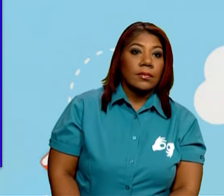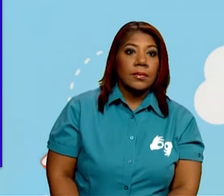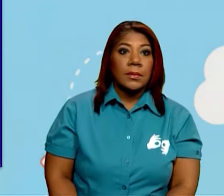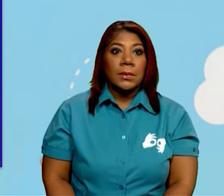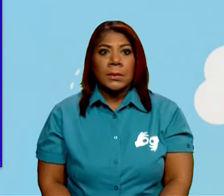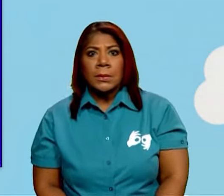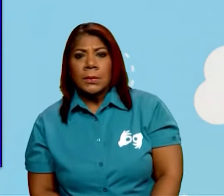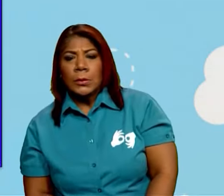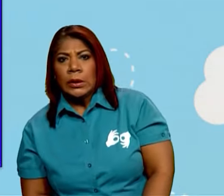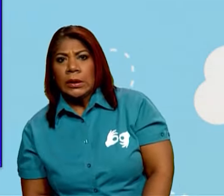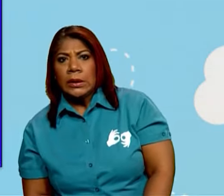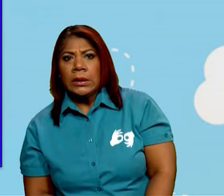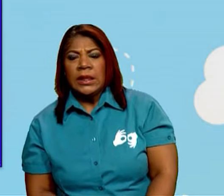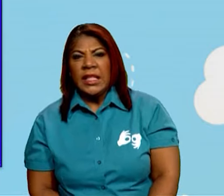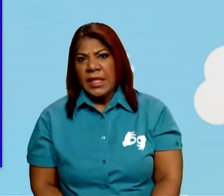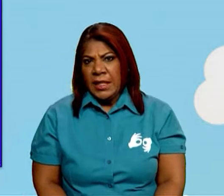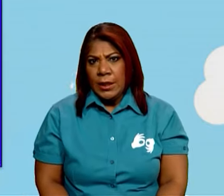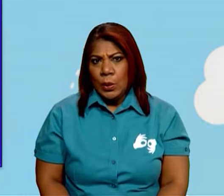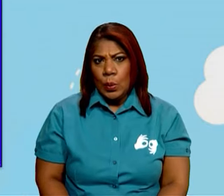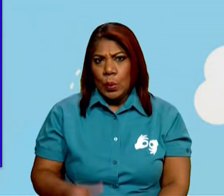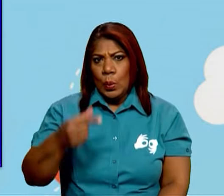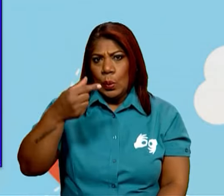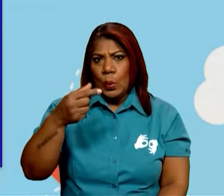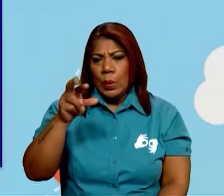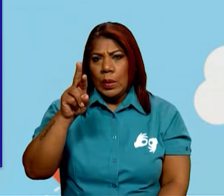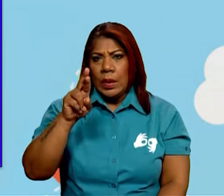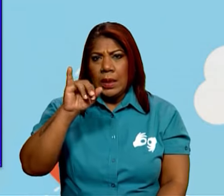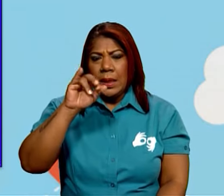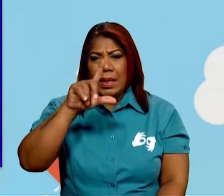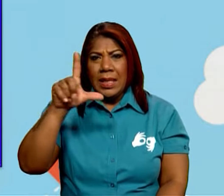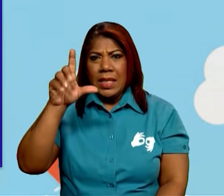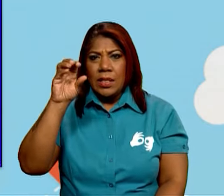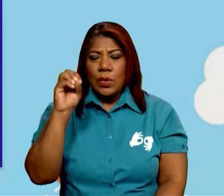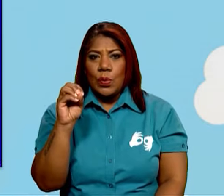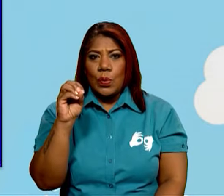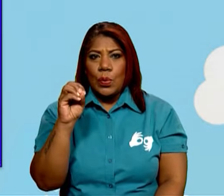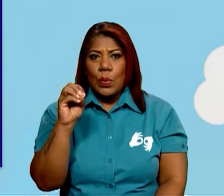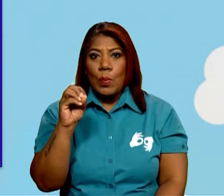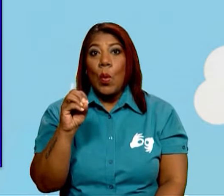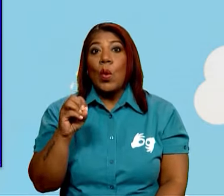Vamos con el siguiente. El. ¿Qué viene siendo eso?